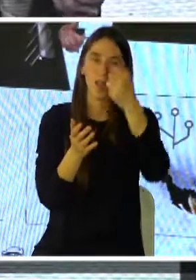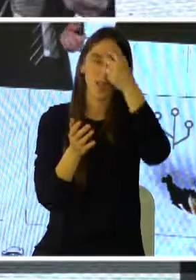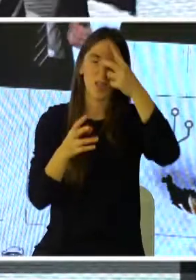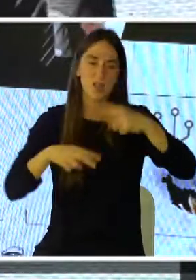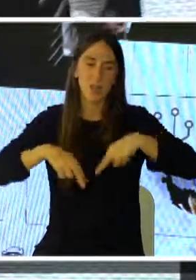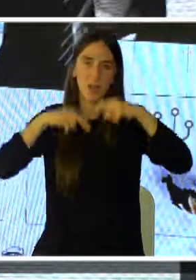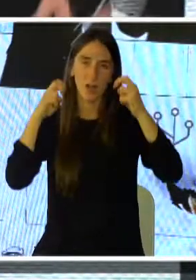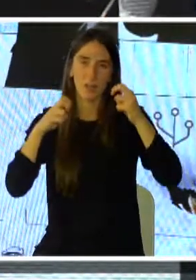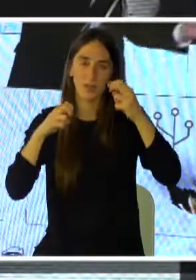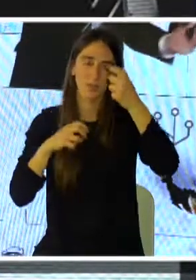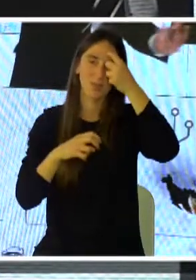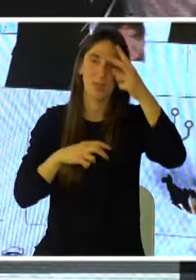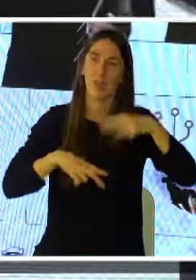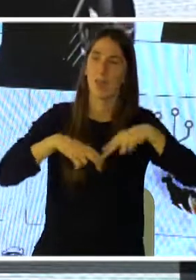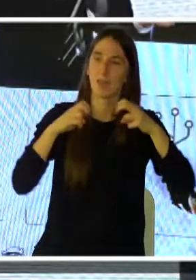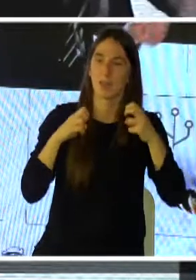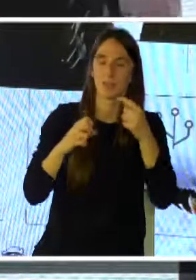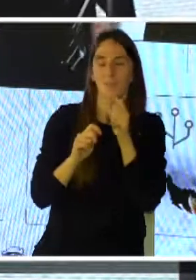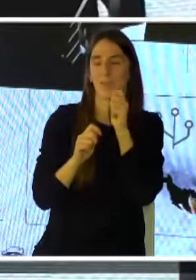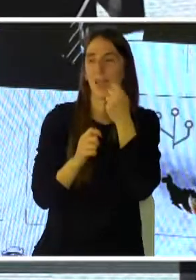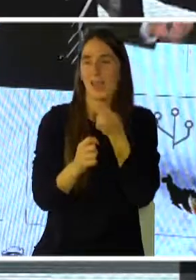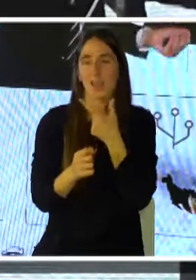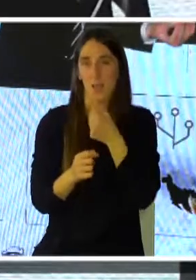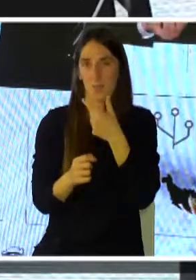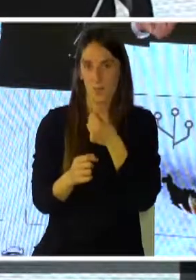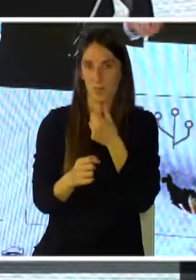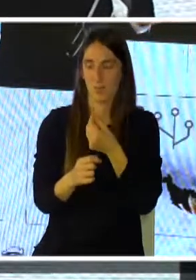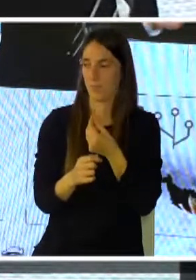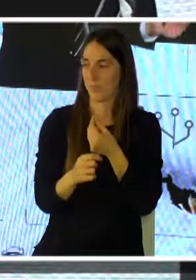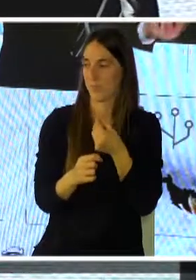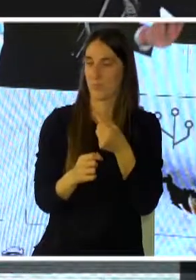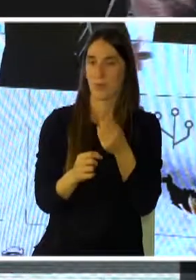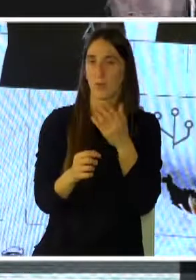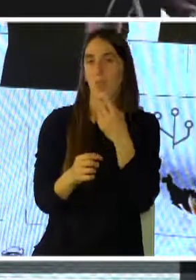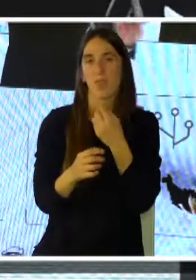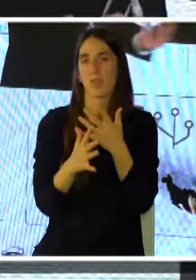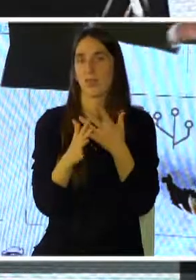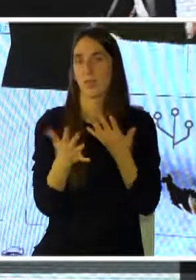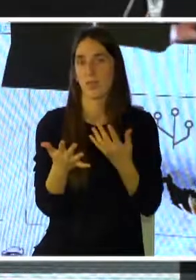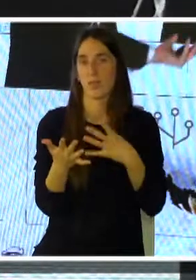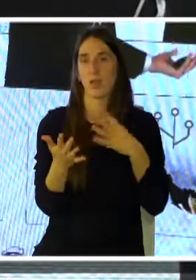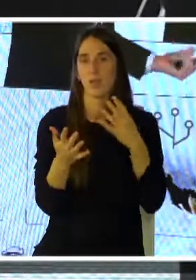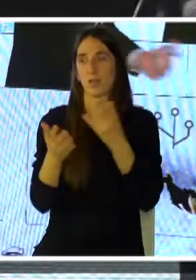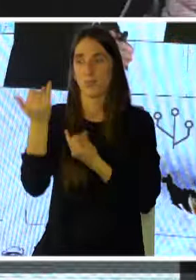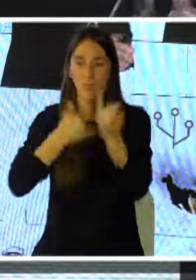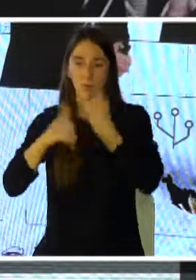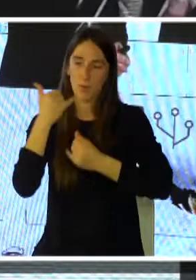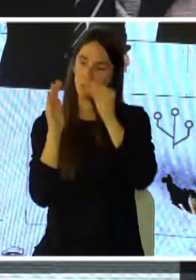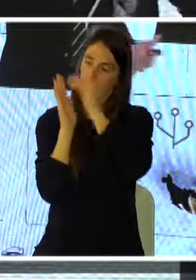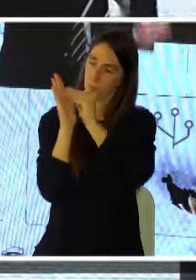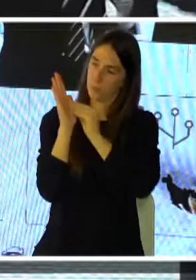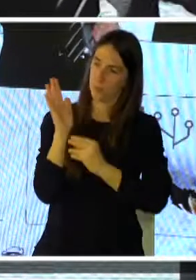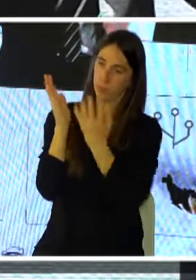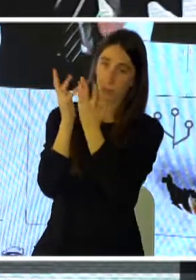analítica, pero la inteligencia analítica es la parte linda, la parte fácil, ¿no? ¿Eso qué supone? Que tenemos sendas bases de datos para